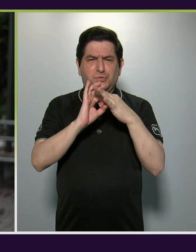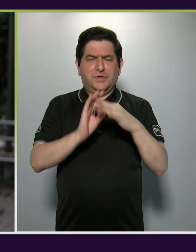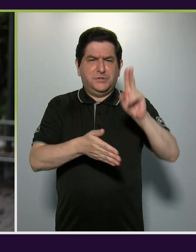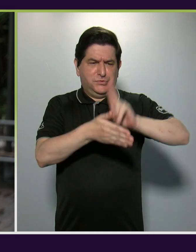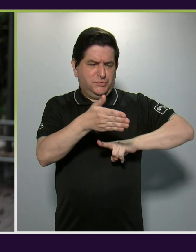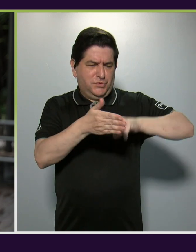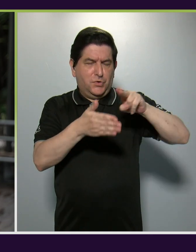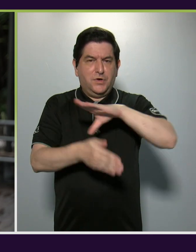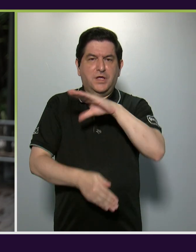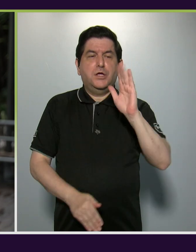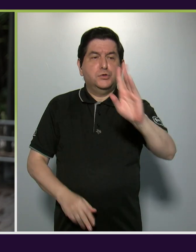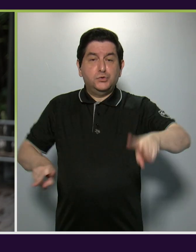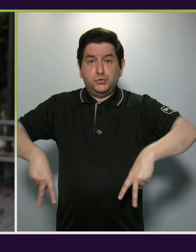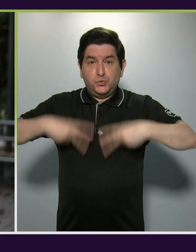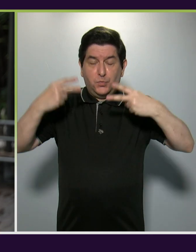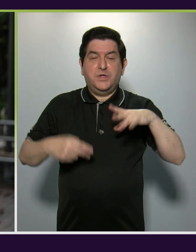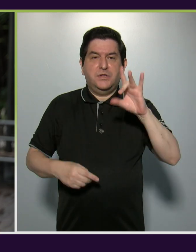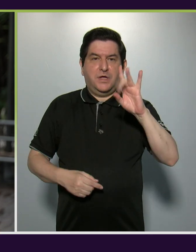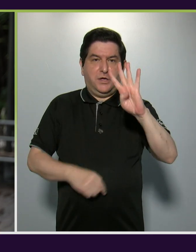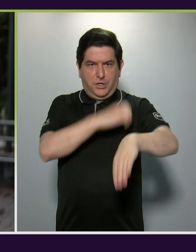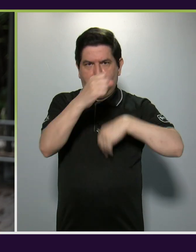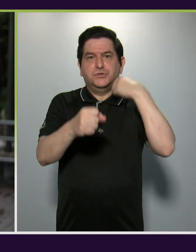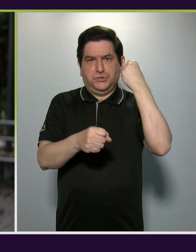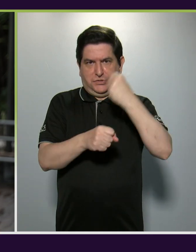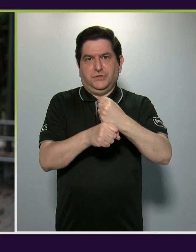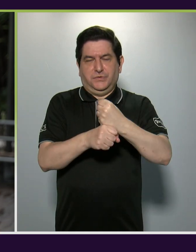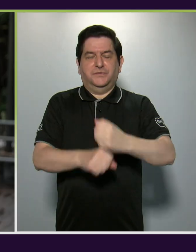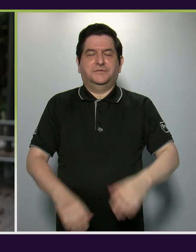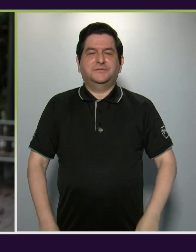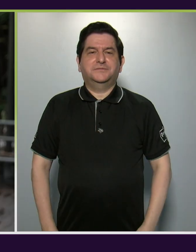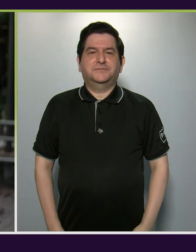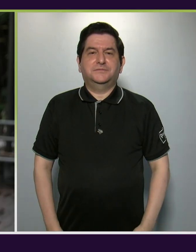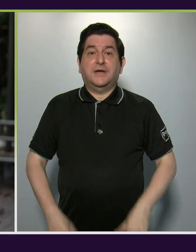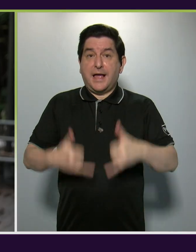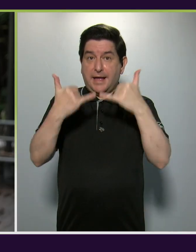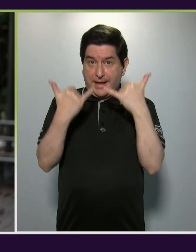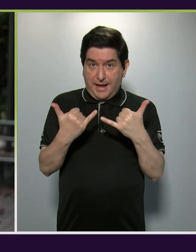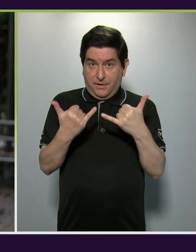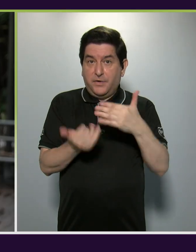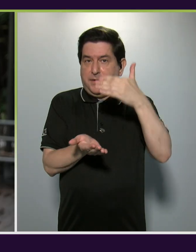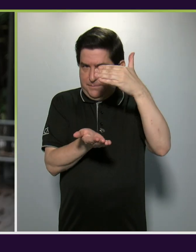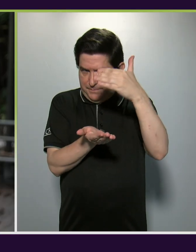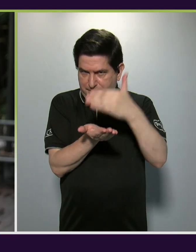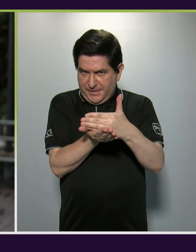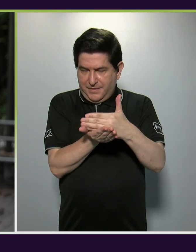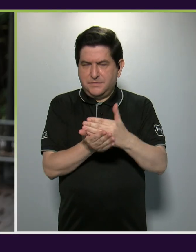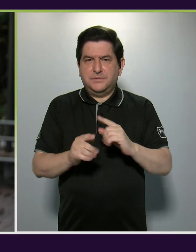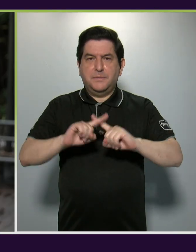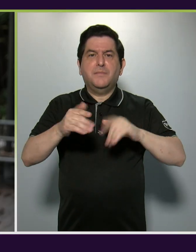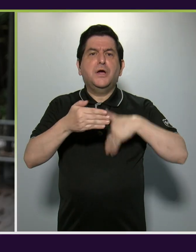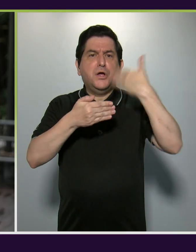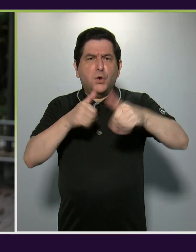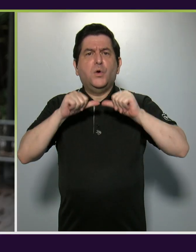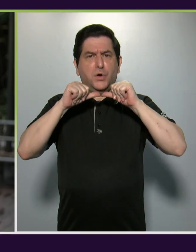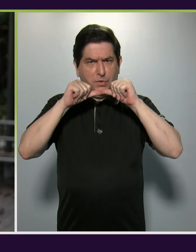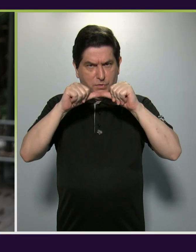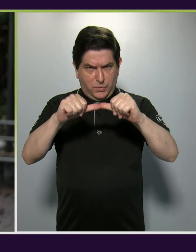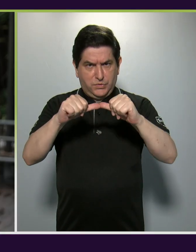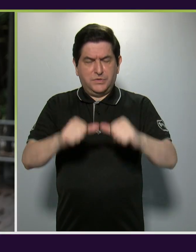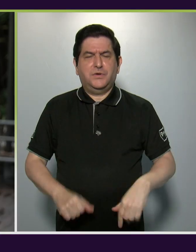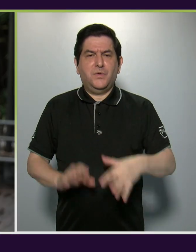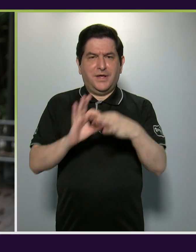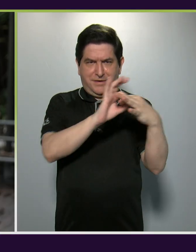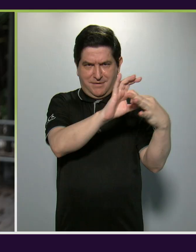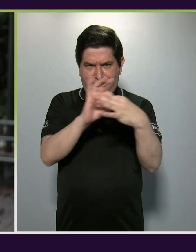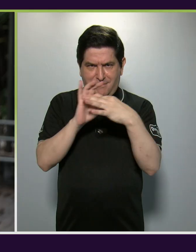pintura y de su vida en estos 84 años de edad. Ahora iremos a una pausa, pero en nada estaremos de vuelta en